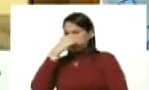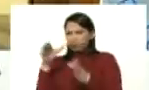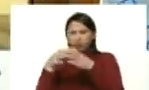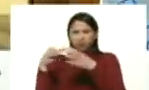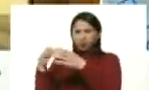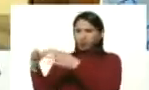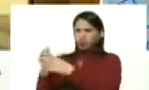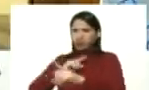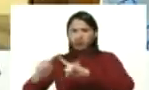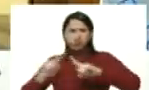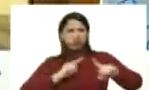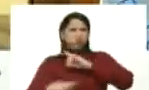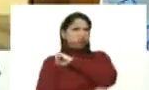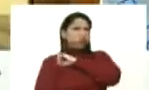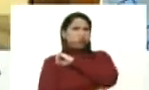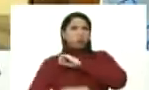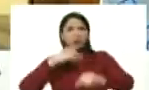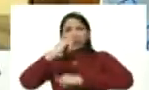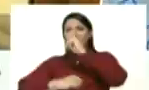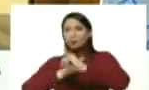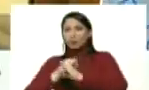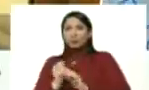organizado internacional.